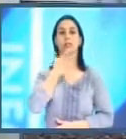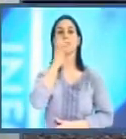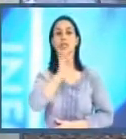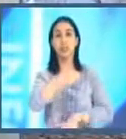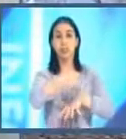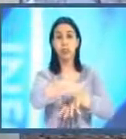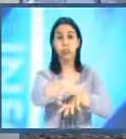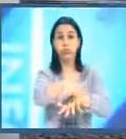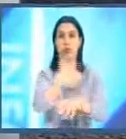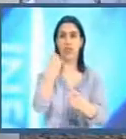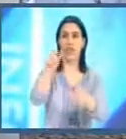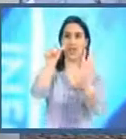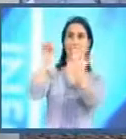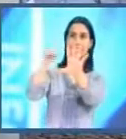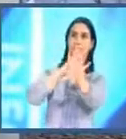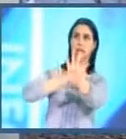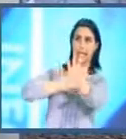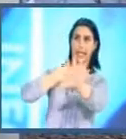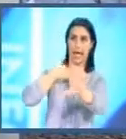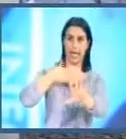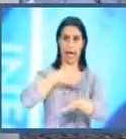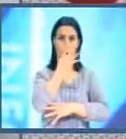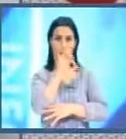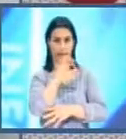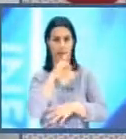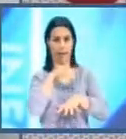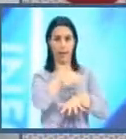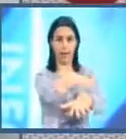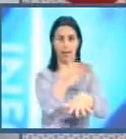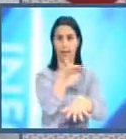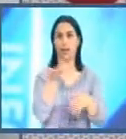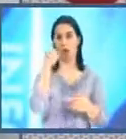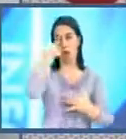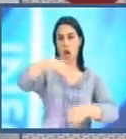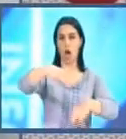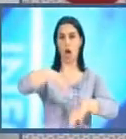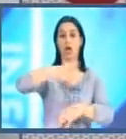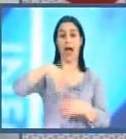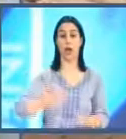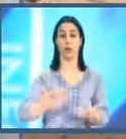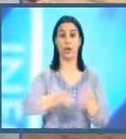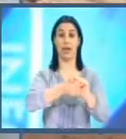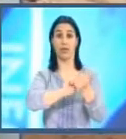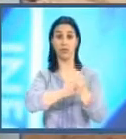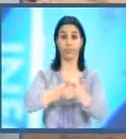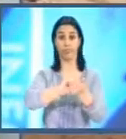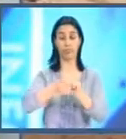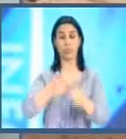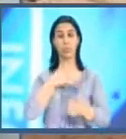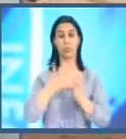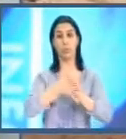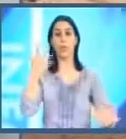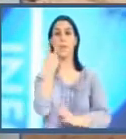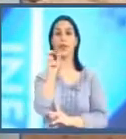no hace falta que me pongan 60, ya voy por el tráfico a 40. Actualment la velocitat variable està implantada en prop de 20 km de